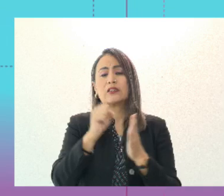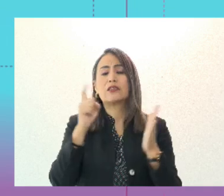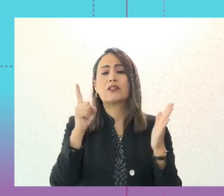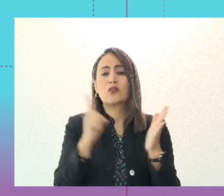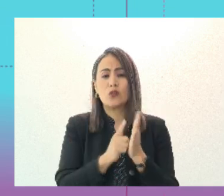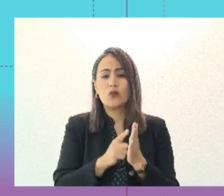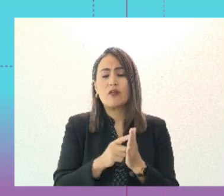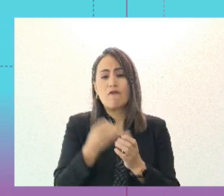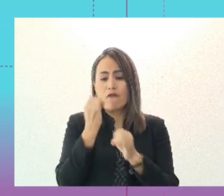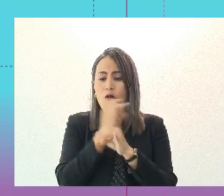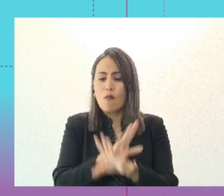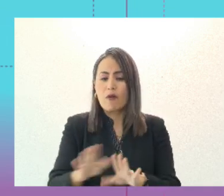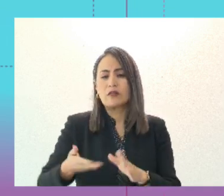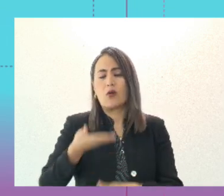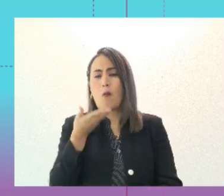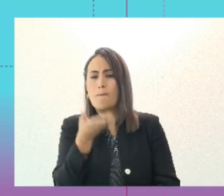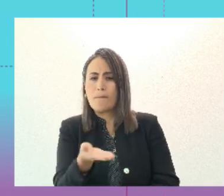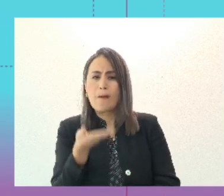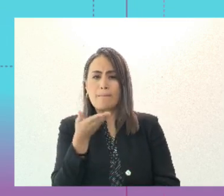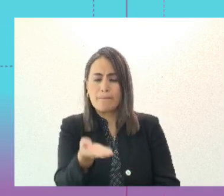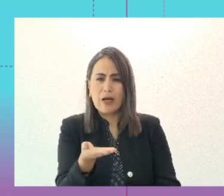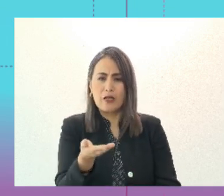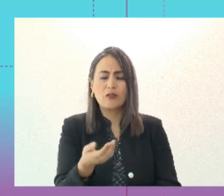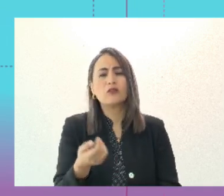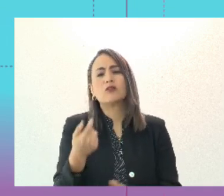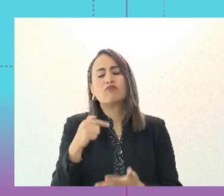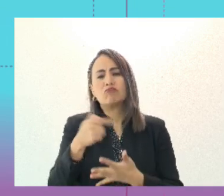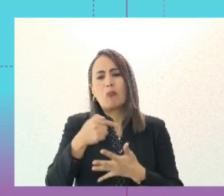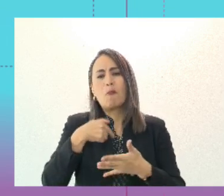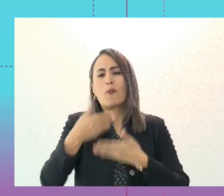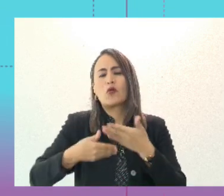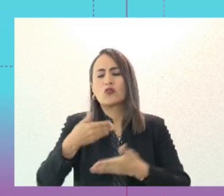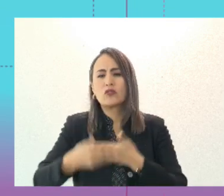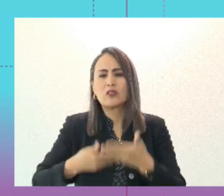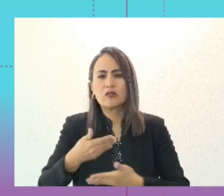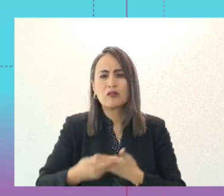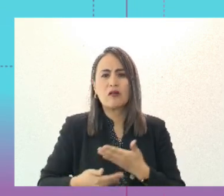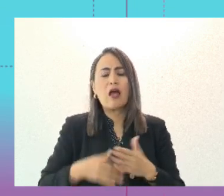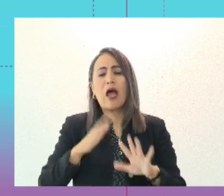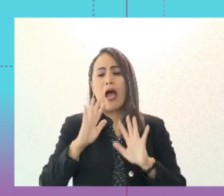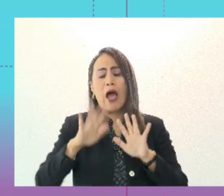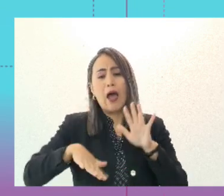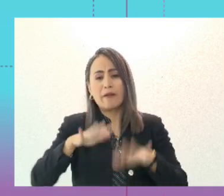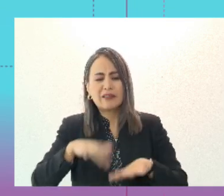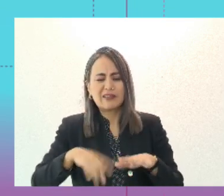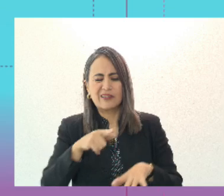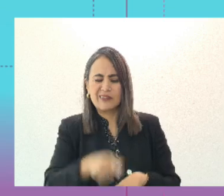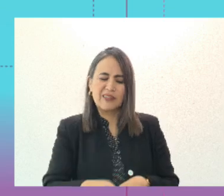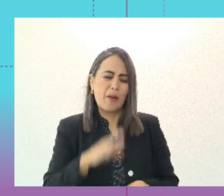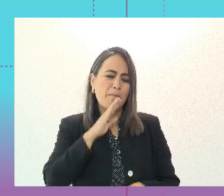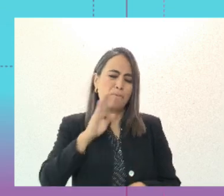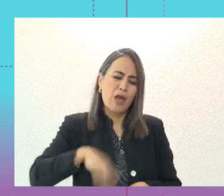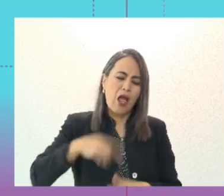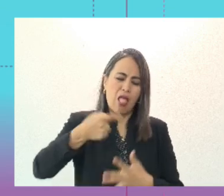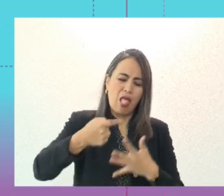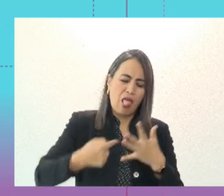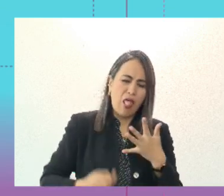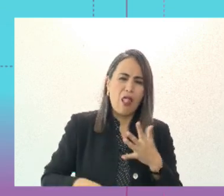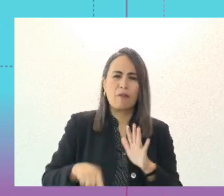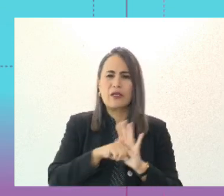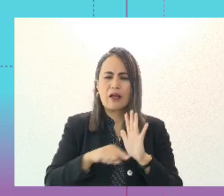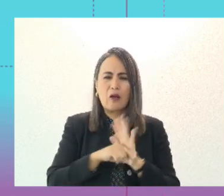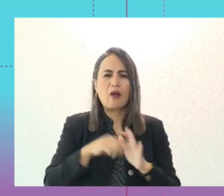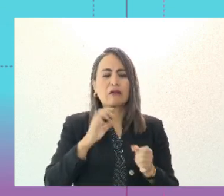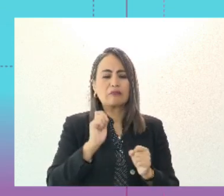Estoy convencida que el principal enemigo del acceso a la información son las declaraciones de inexistencia. Y esto solo se puede